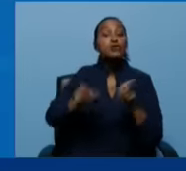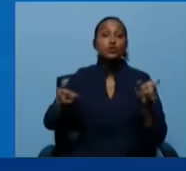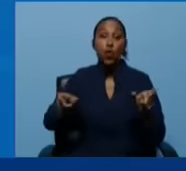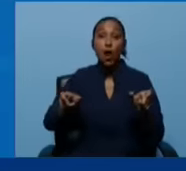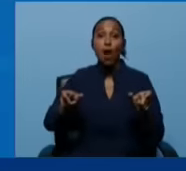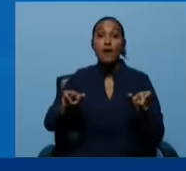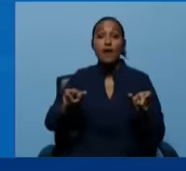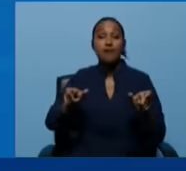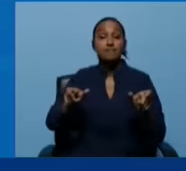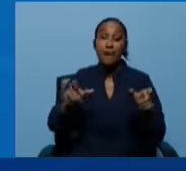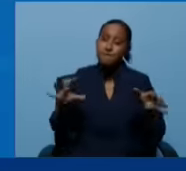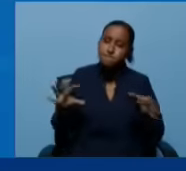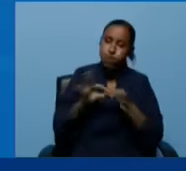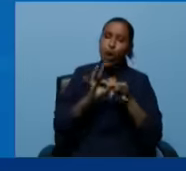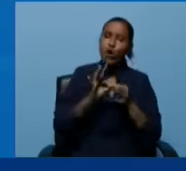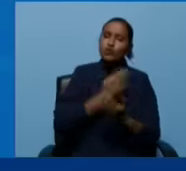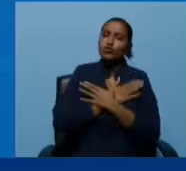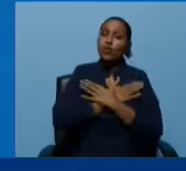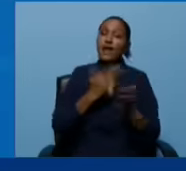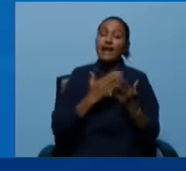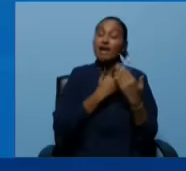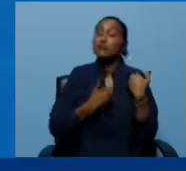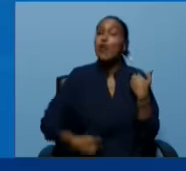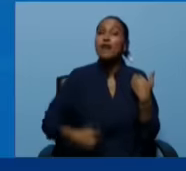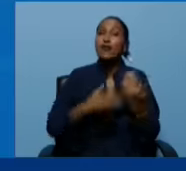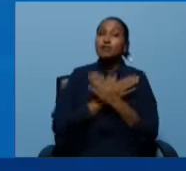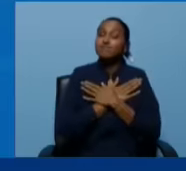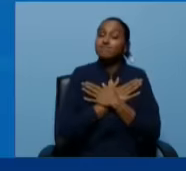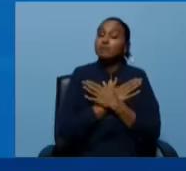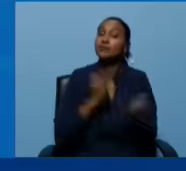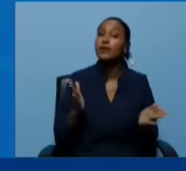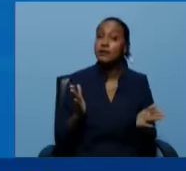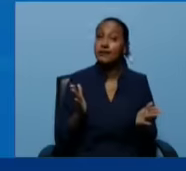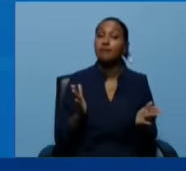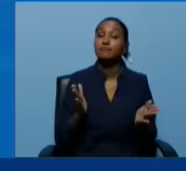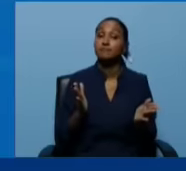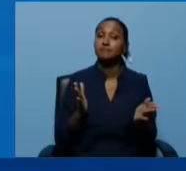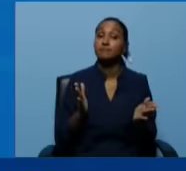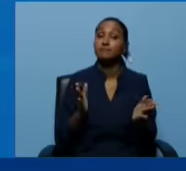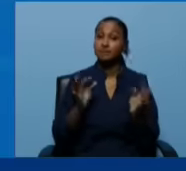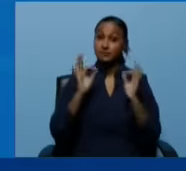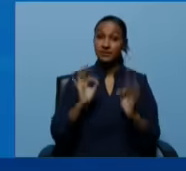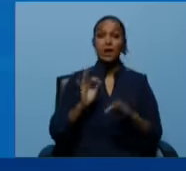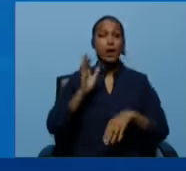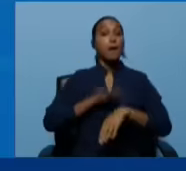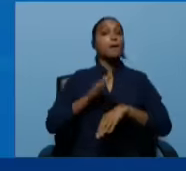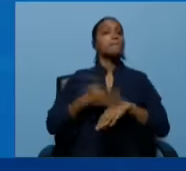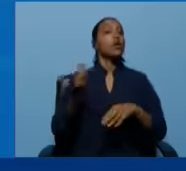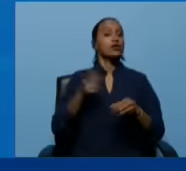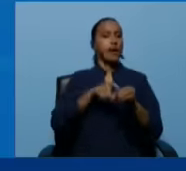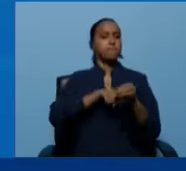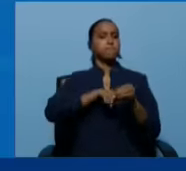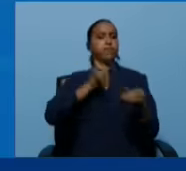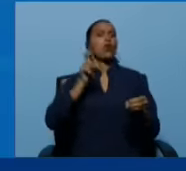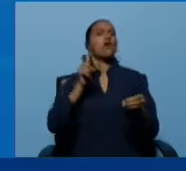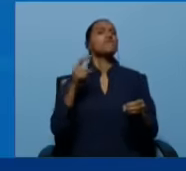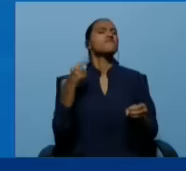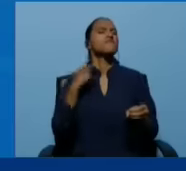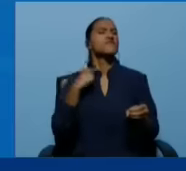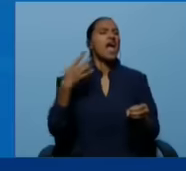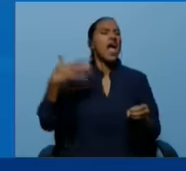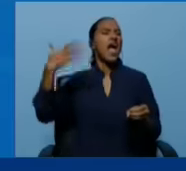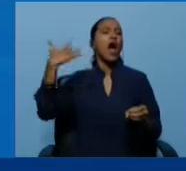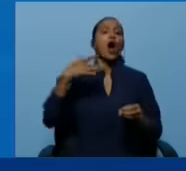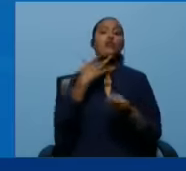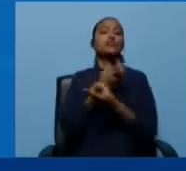de la soberanía, es dueño de la soberanía. Es una ruptura con la vieja democracia burguesa. Algunos llaman